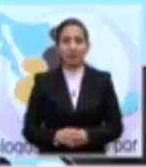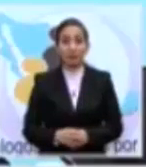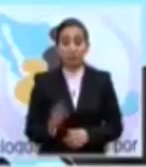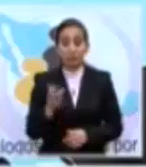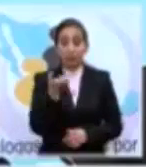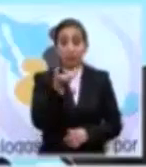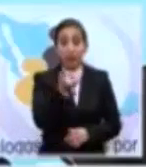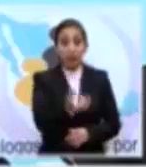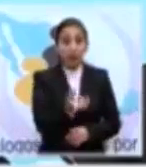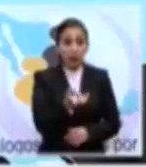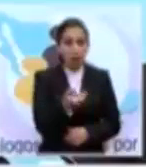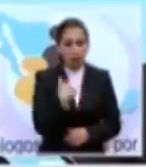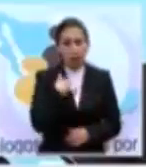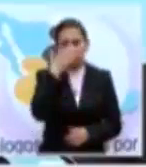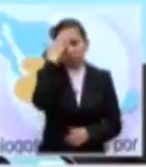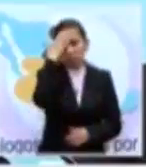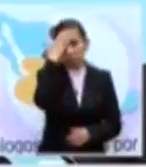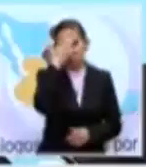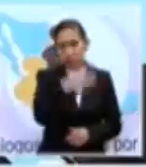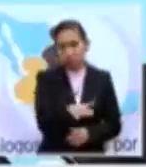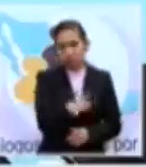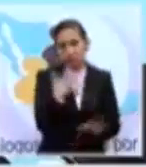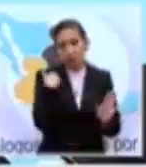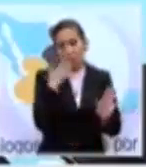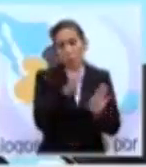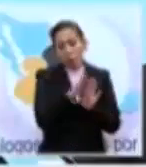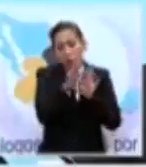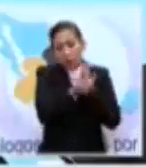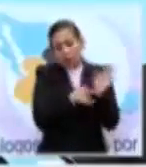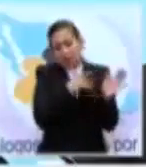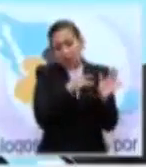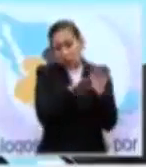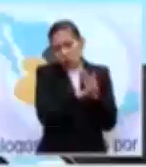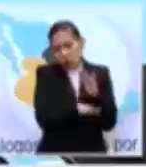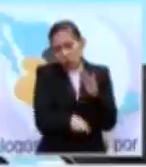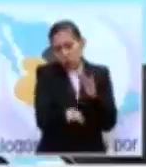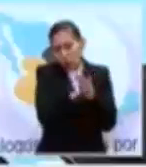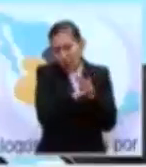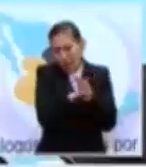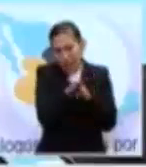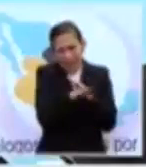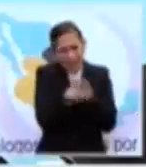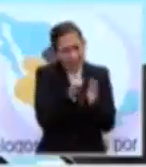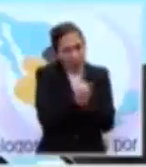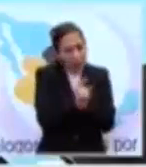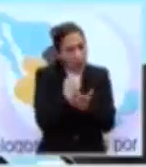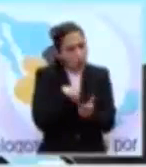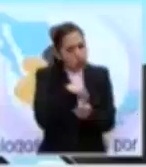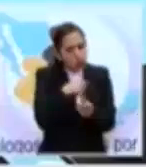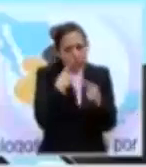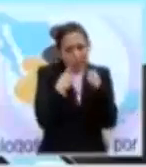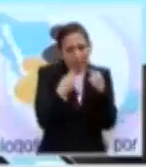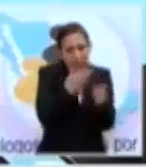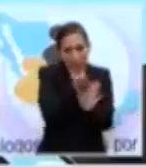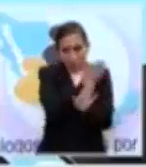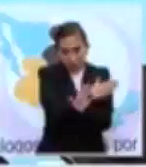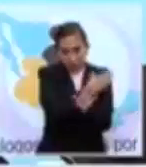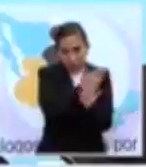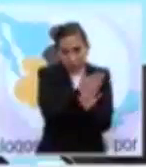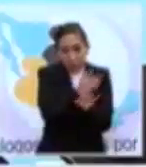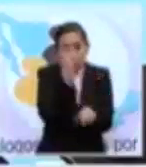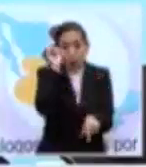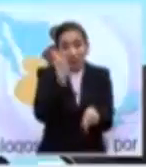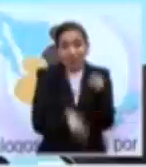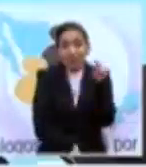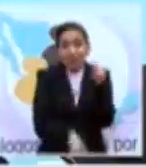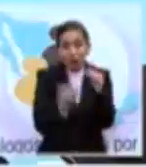Y en esto yo centro la esencia de las reformas que venimos desarrollando en